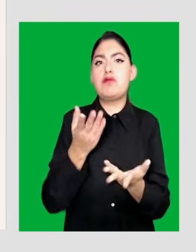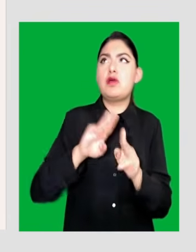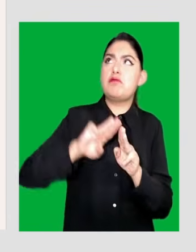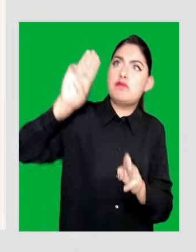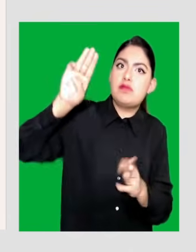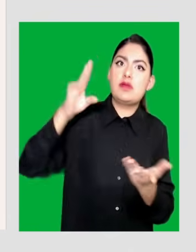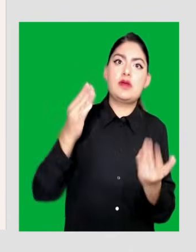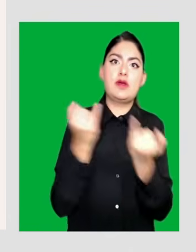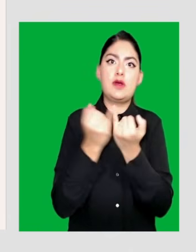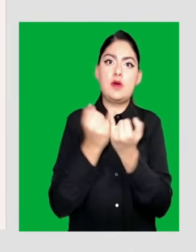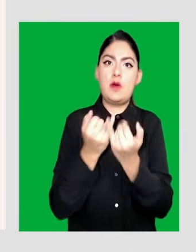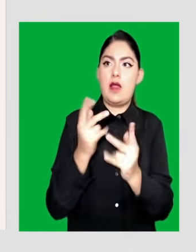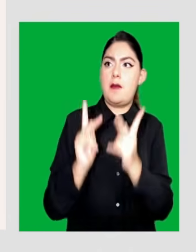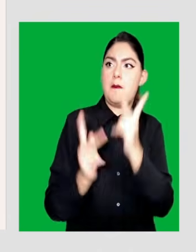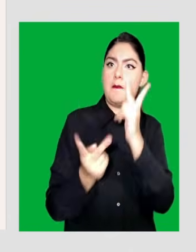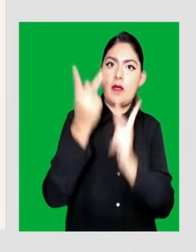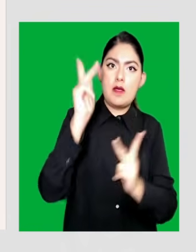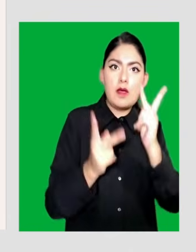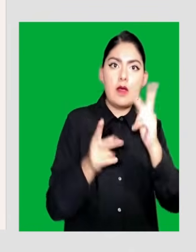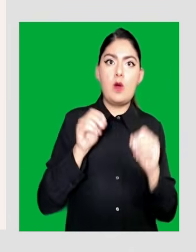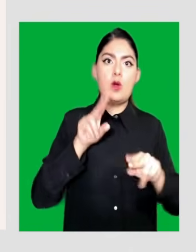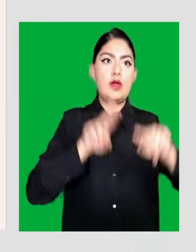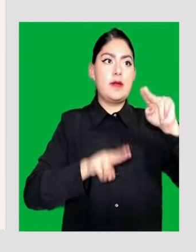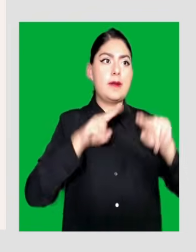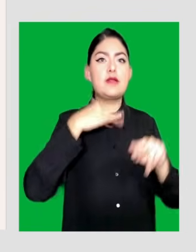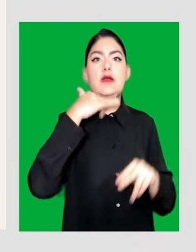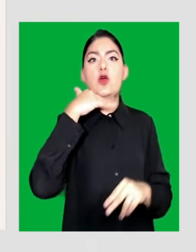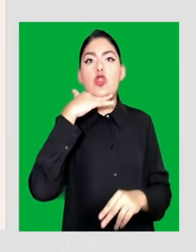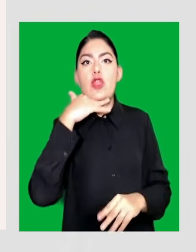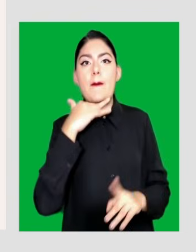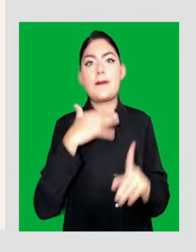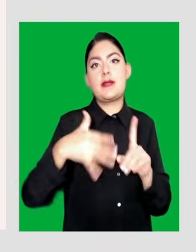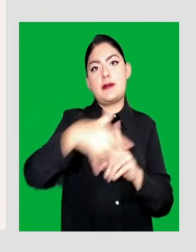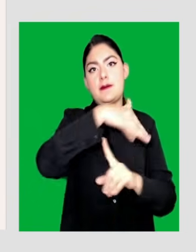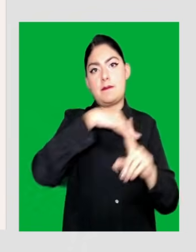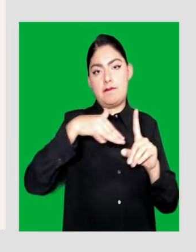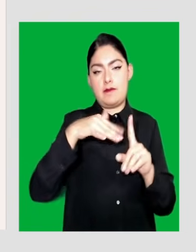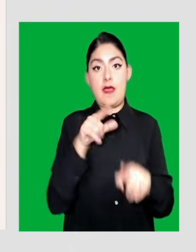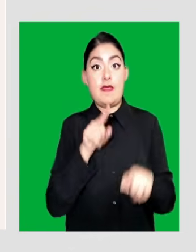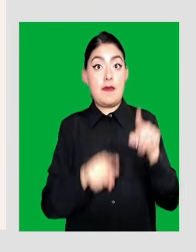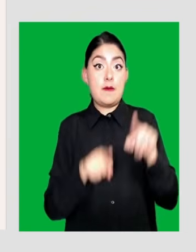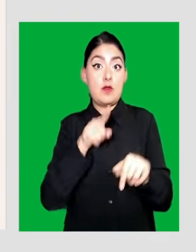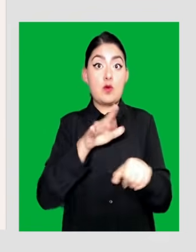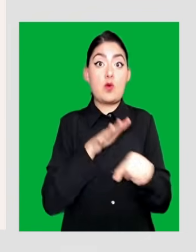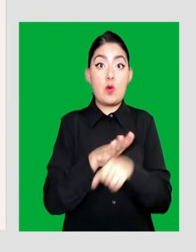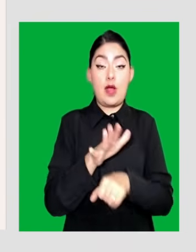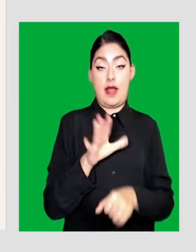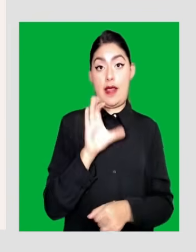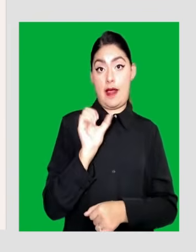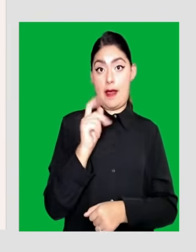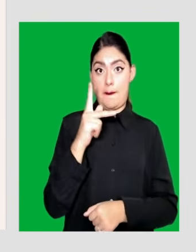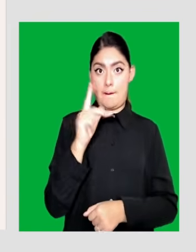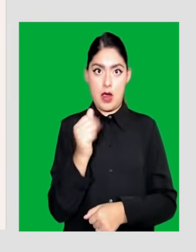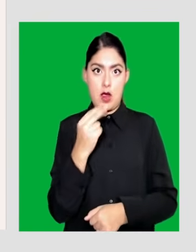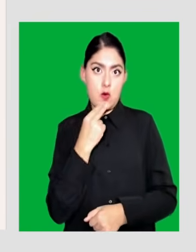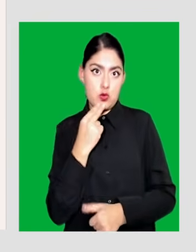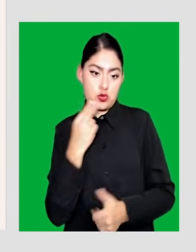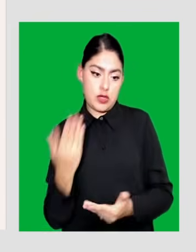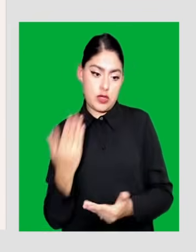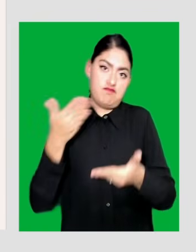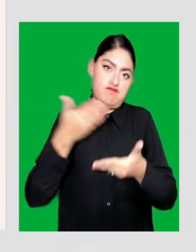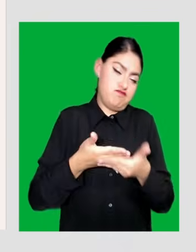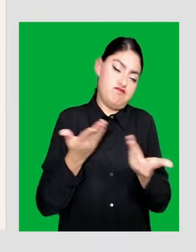como un mosaico de píxeles que juntos forman una imagen completa. Cada píxel en una capa raster representa una